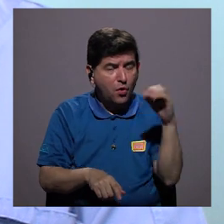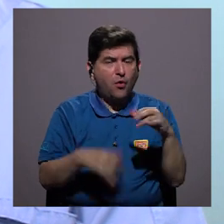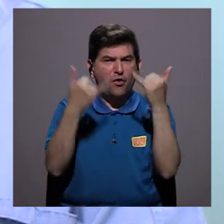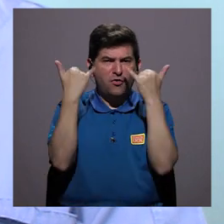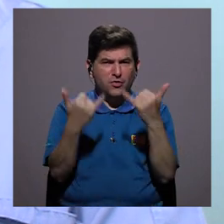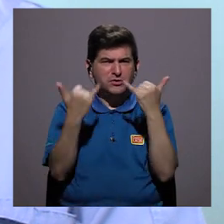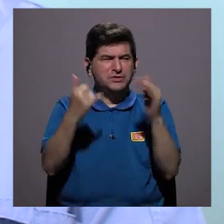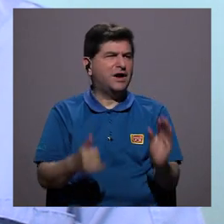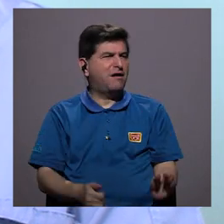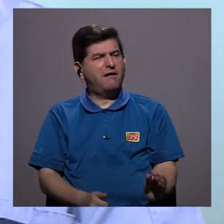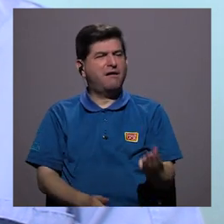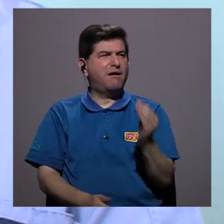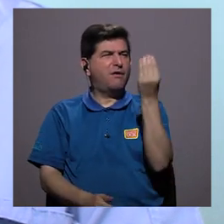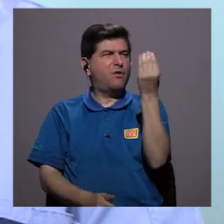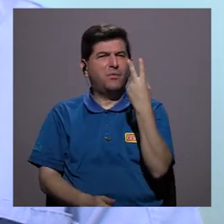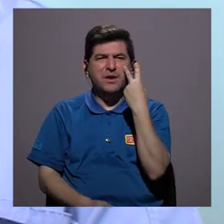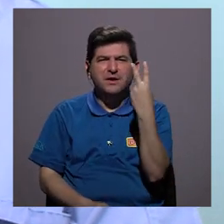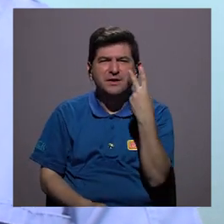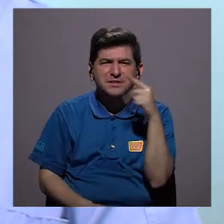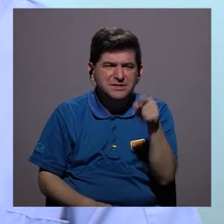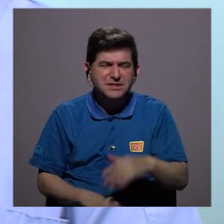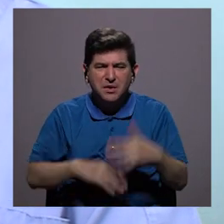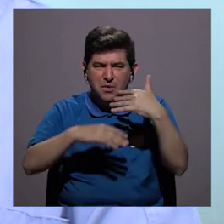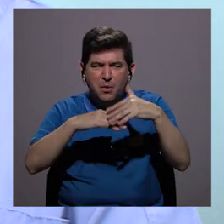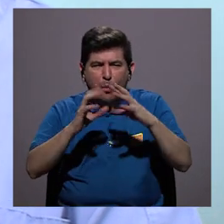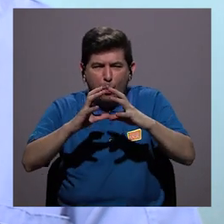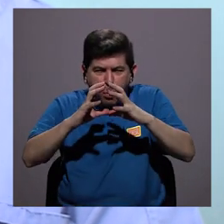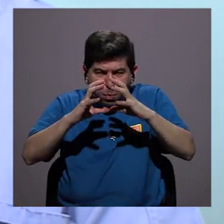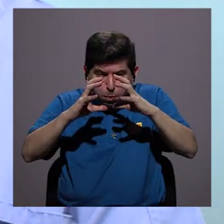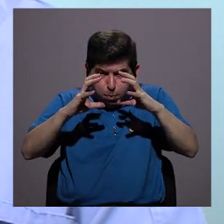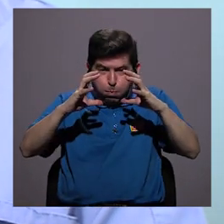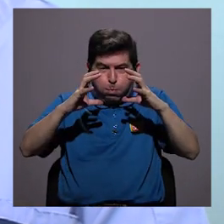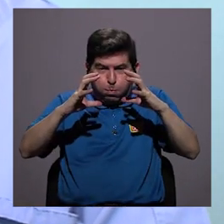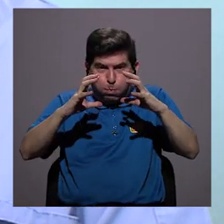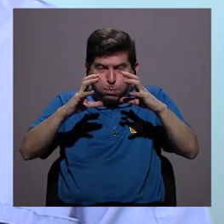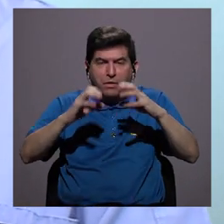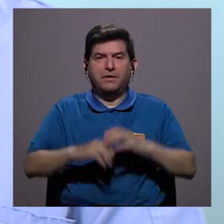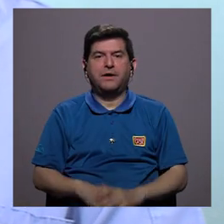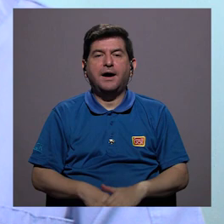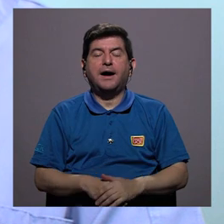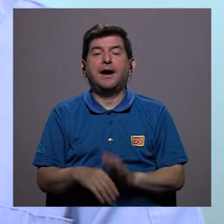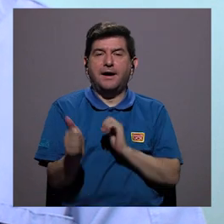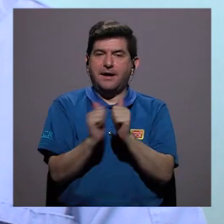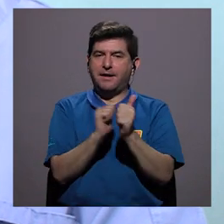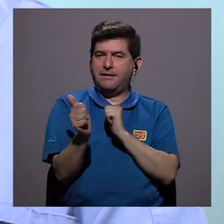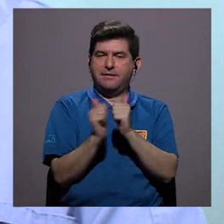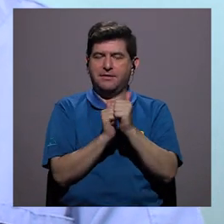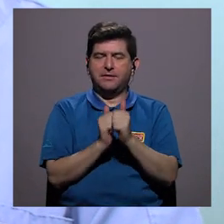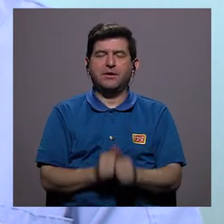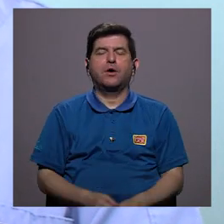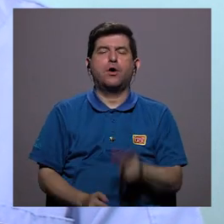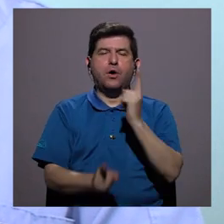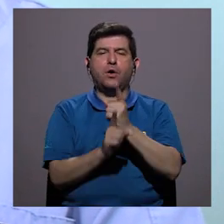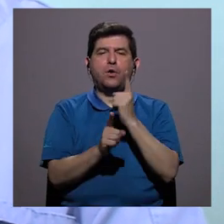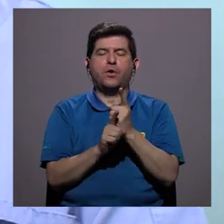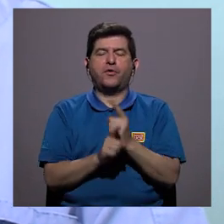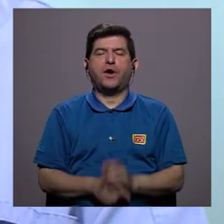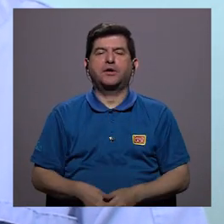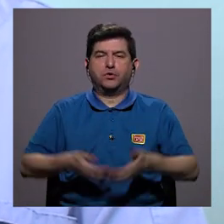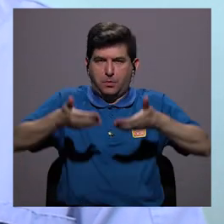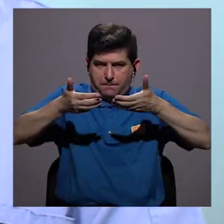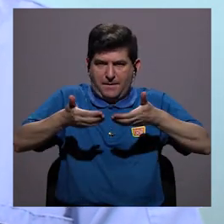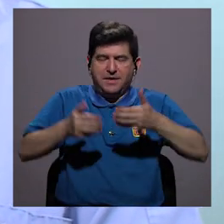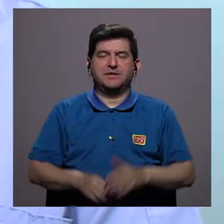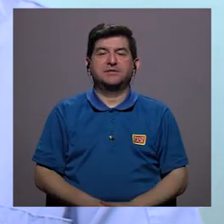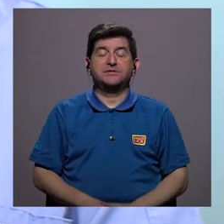se notan ya desde muy jovencita las venas bastante dilatadas, entonces el ejercicio, el mantener el peso correcto,